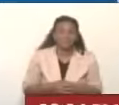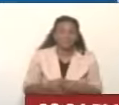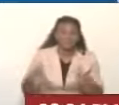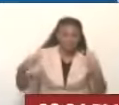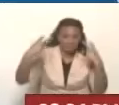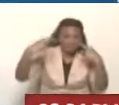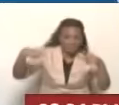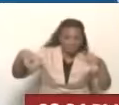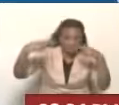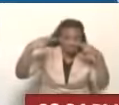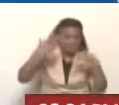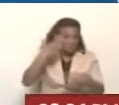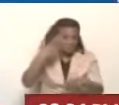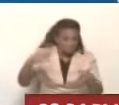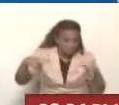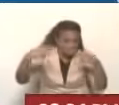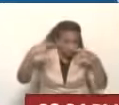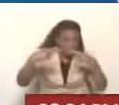Para que lo vea.